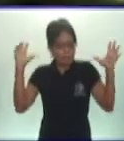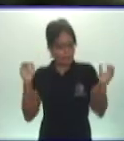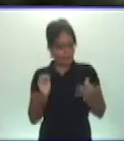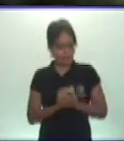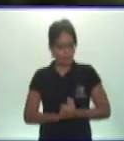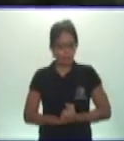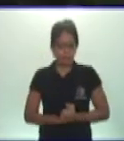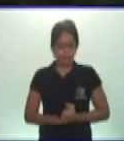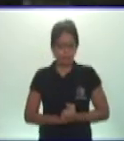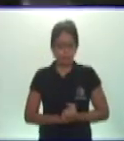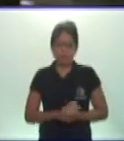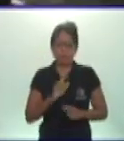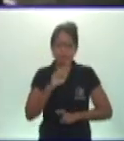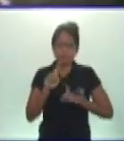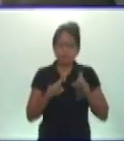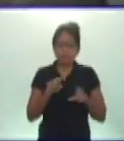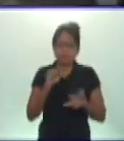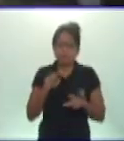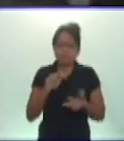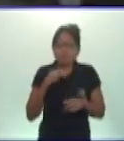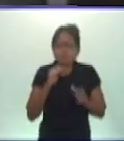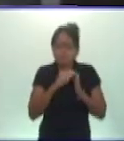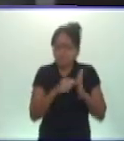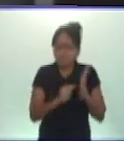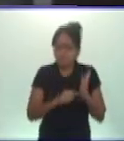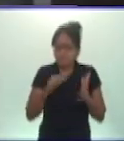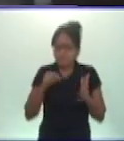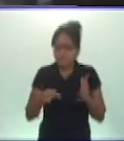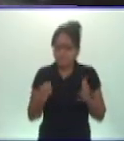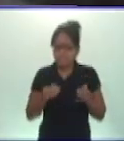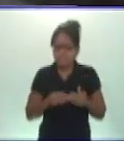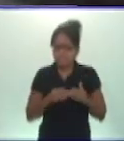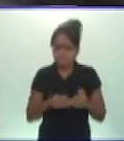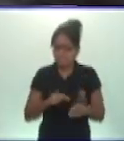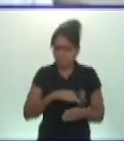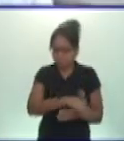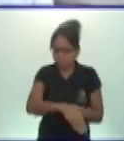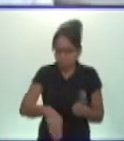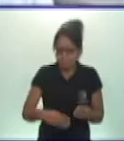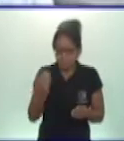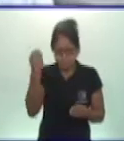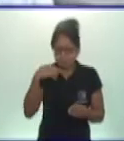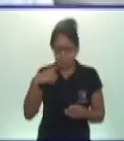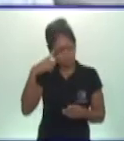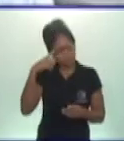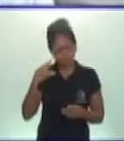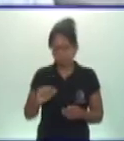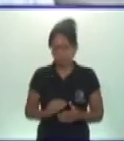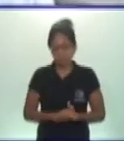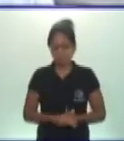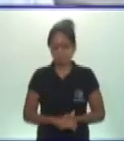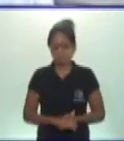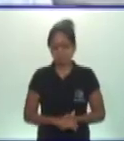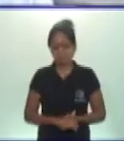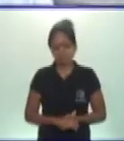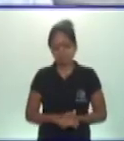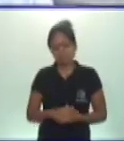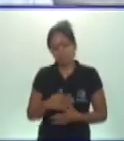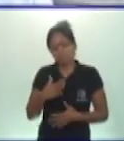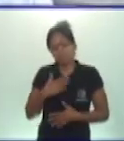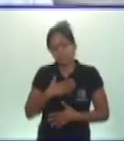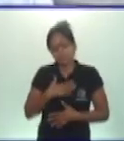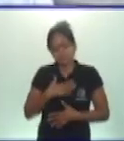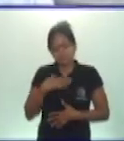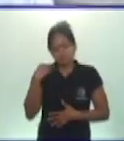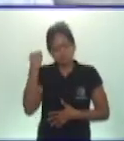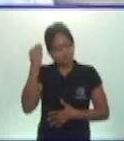¡Alabao! ¿Sabe cuáles son las características de nuestra bahía? No lo sé. Bueno, yo tengo entendido que era